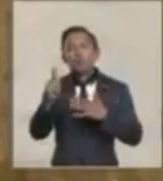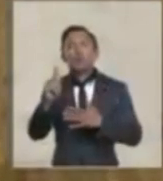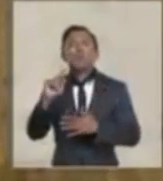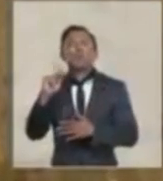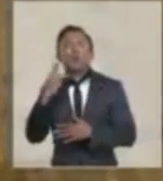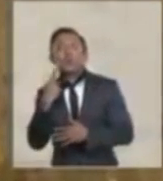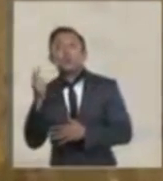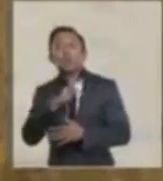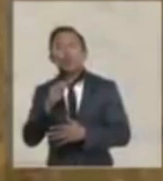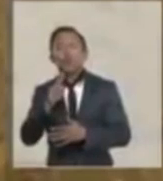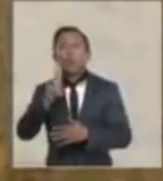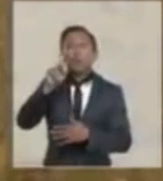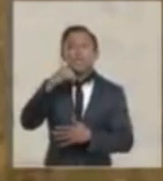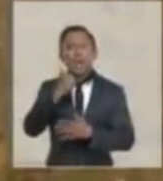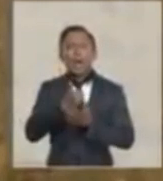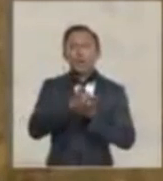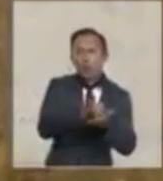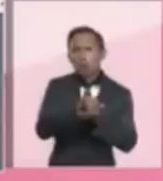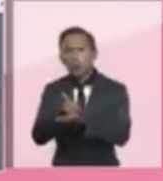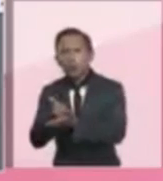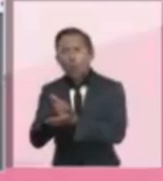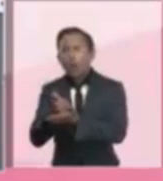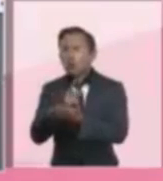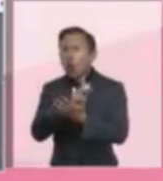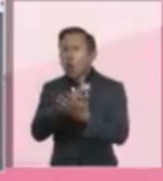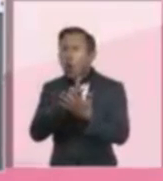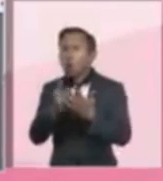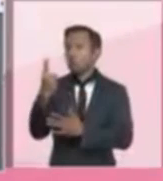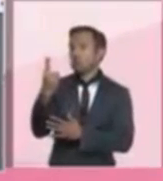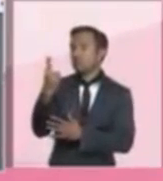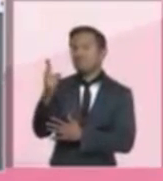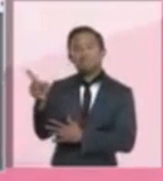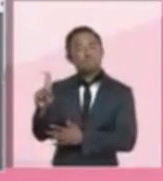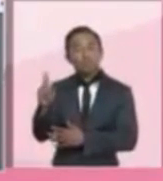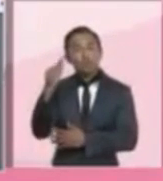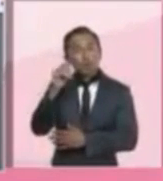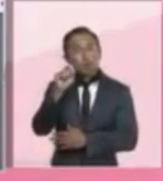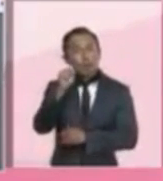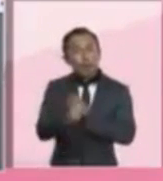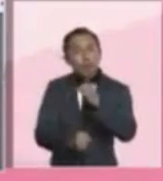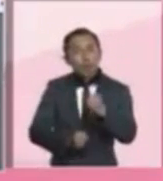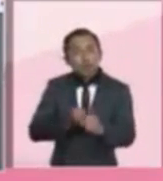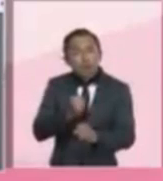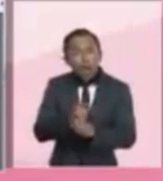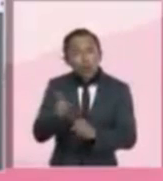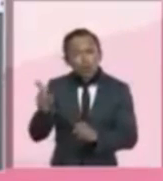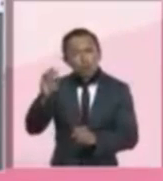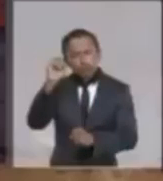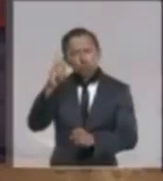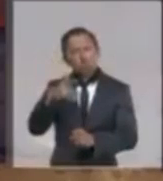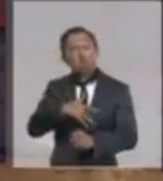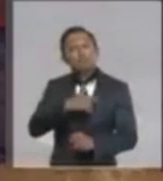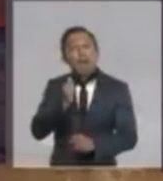para ayudar, todos menos uno. En 20 años, Andrés Manuel no ha aportado su voz a favor de ninguna